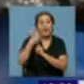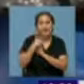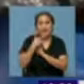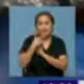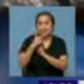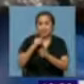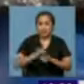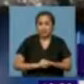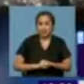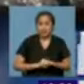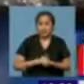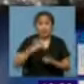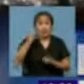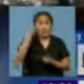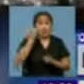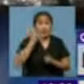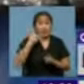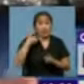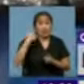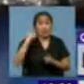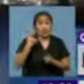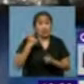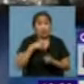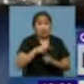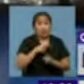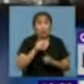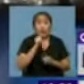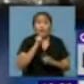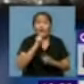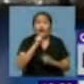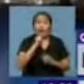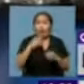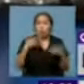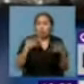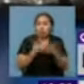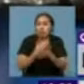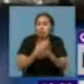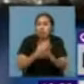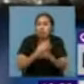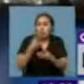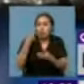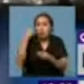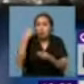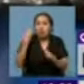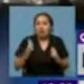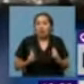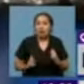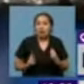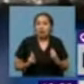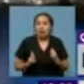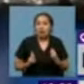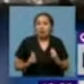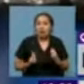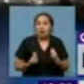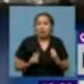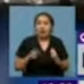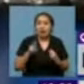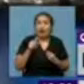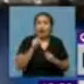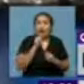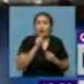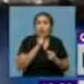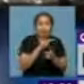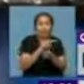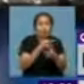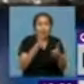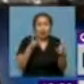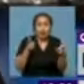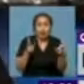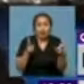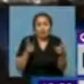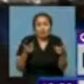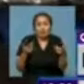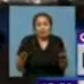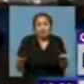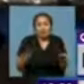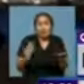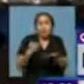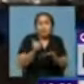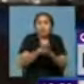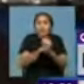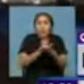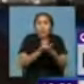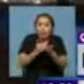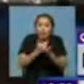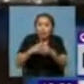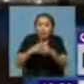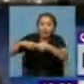energía, sí, extendimos el sistema de lámparas LED por las zonas centro, sur y oeste de la ciudad. Y, bueno, tengo que esperar